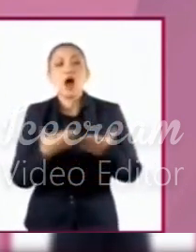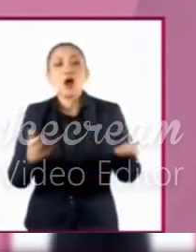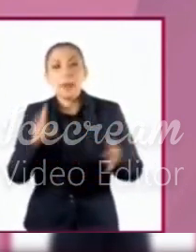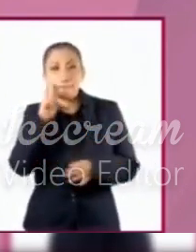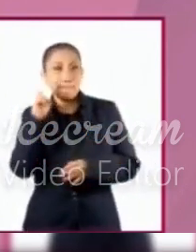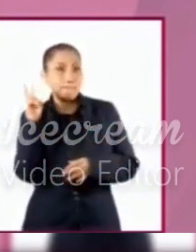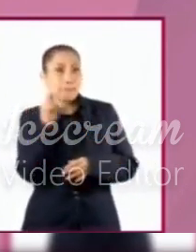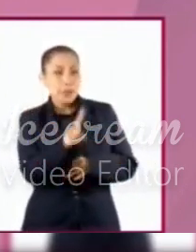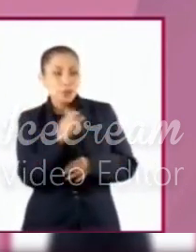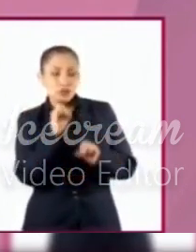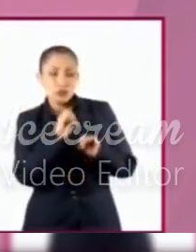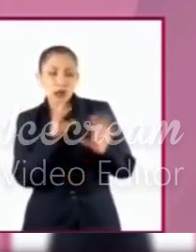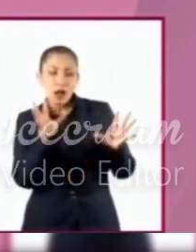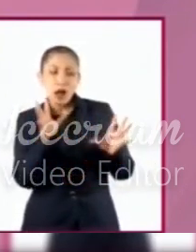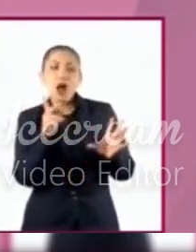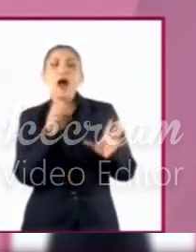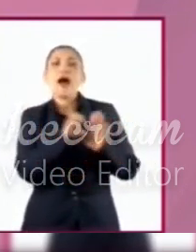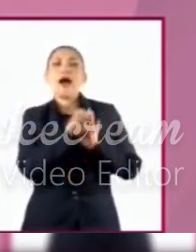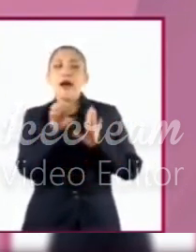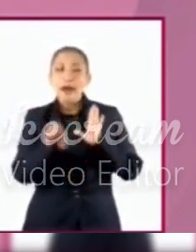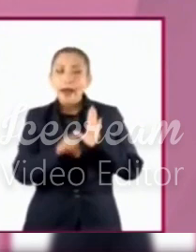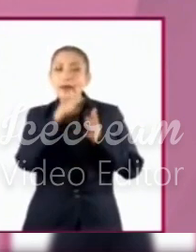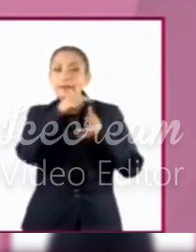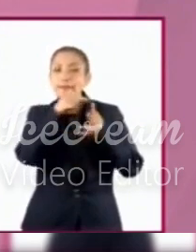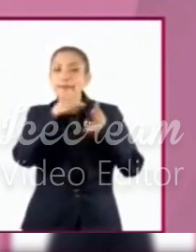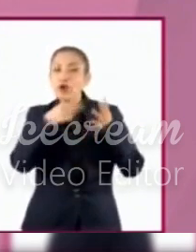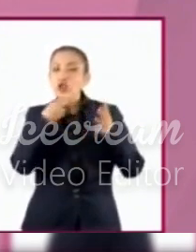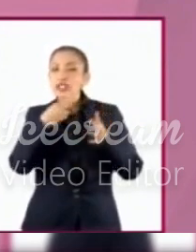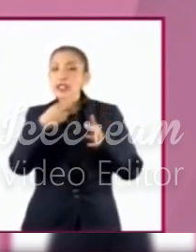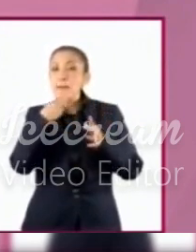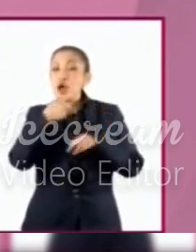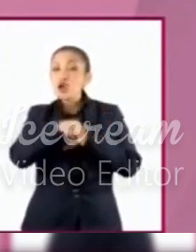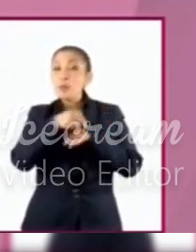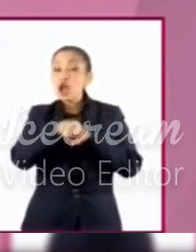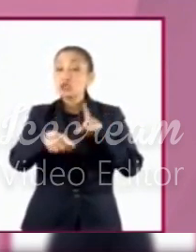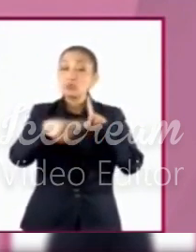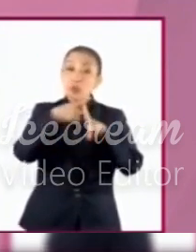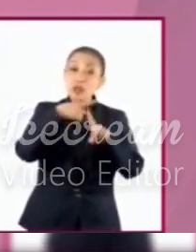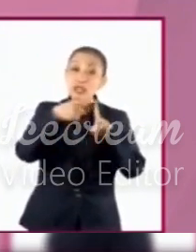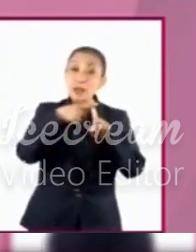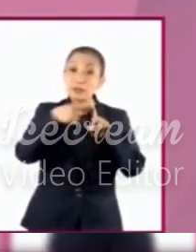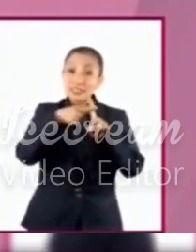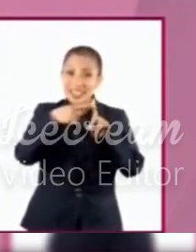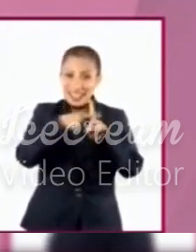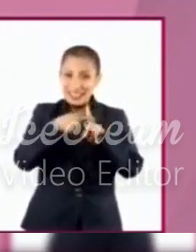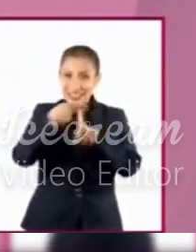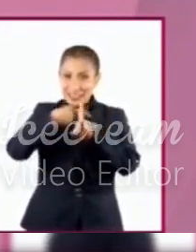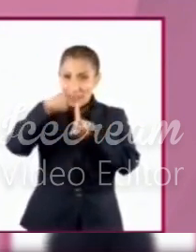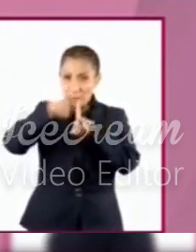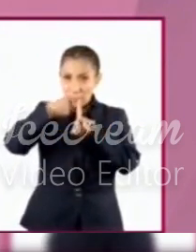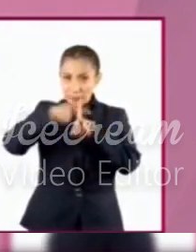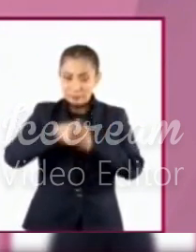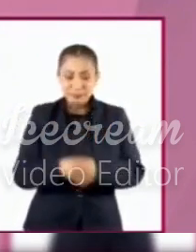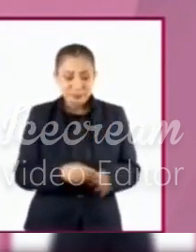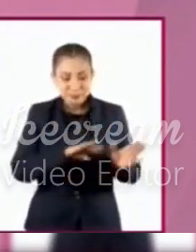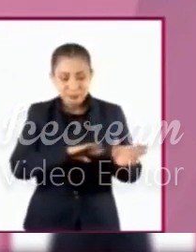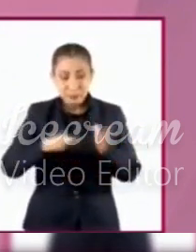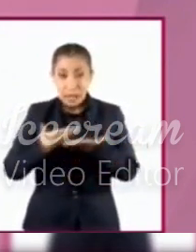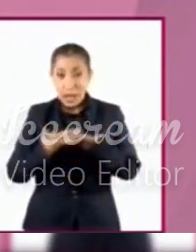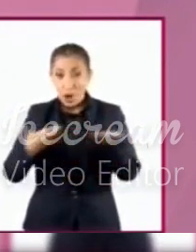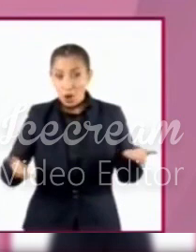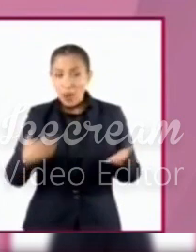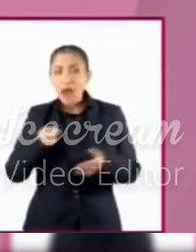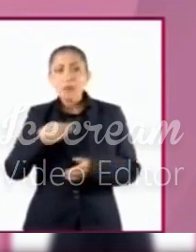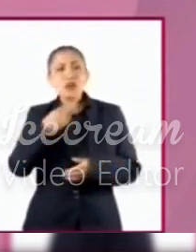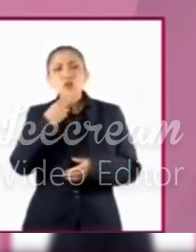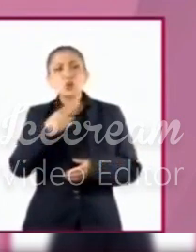hemos observado con claridad ejemplos en los que utilizamos números positivos en la escala del termómetro. Ahora veamos